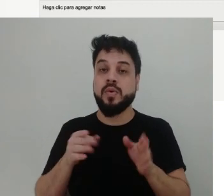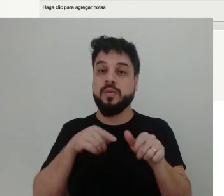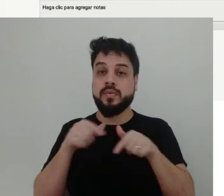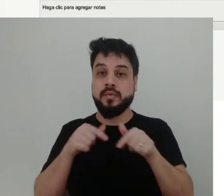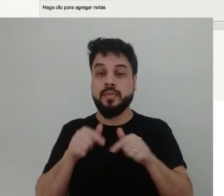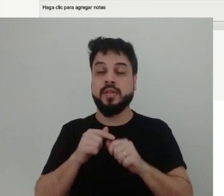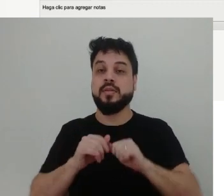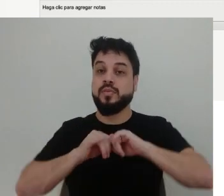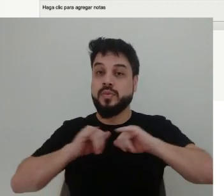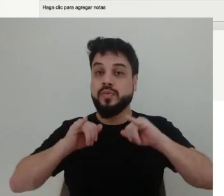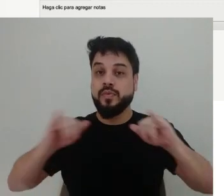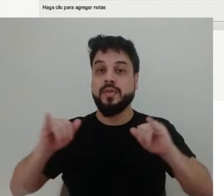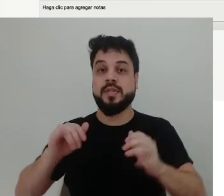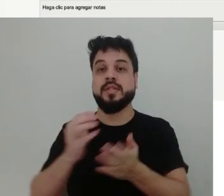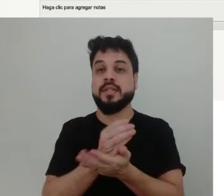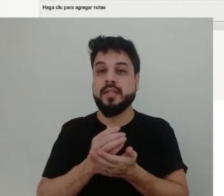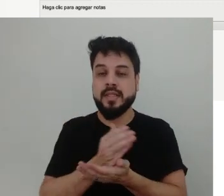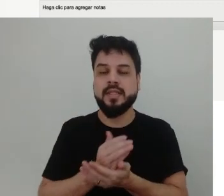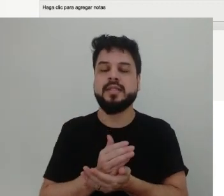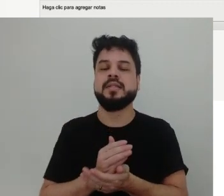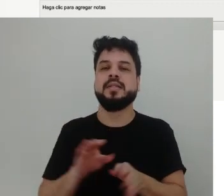en mi opinión, es una gran oportunidad.